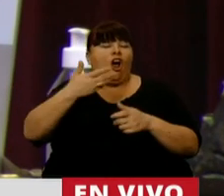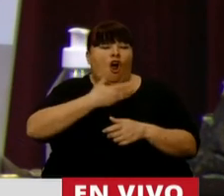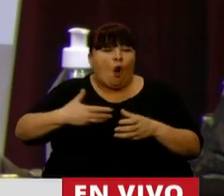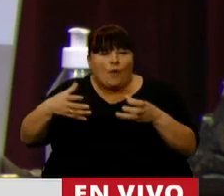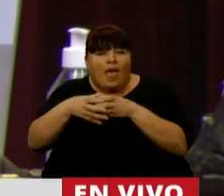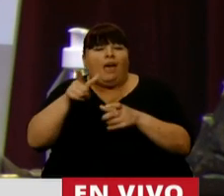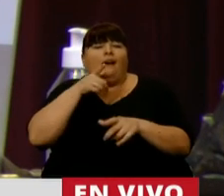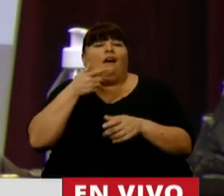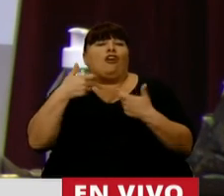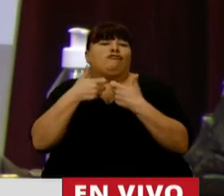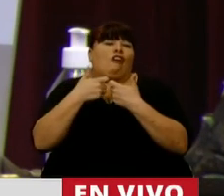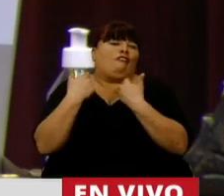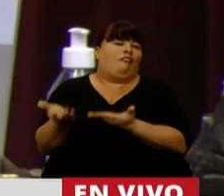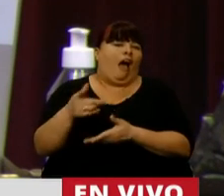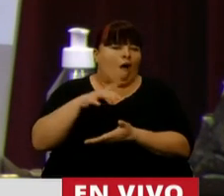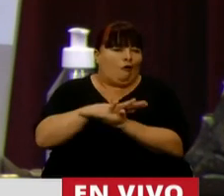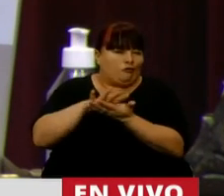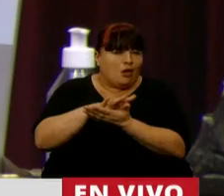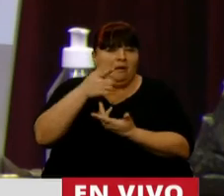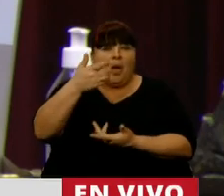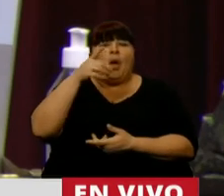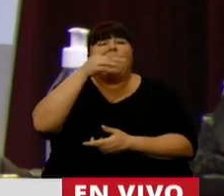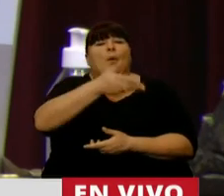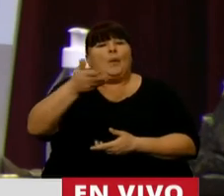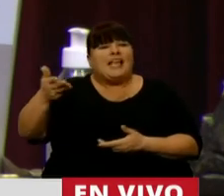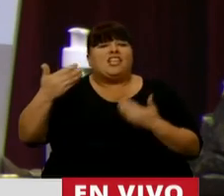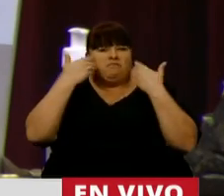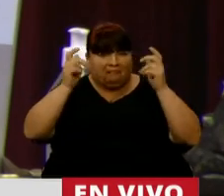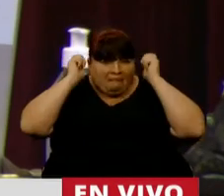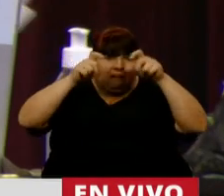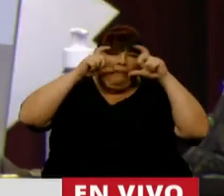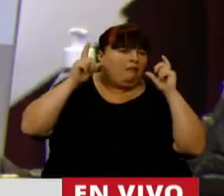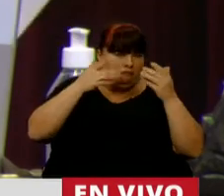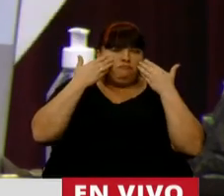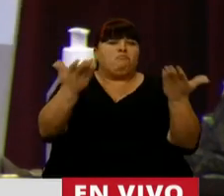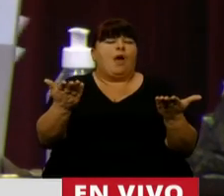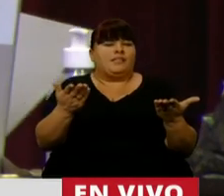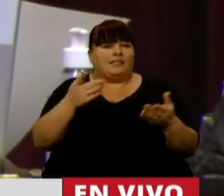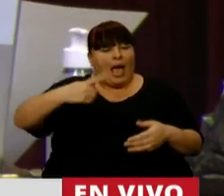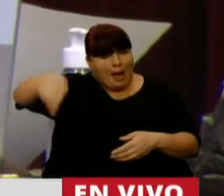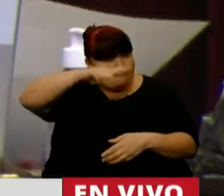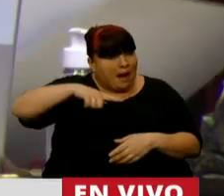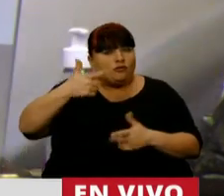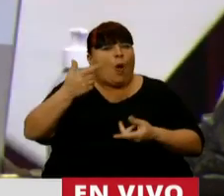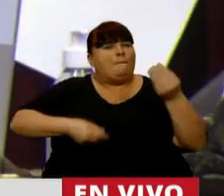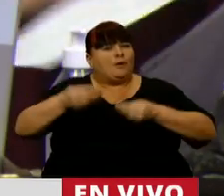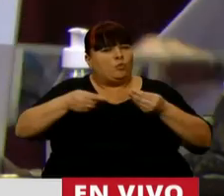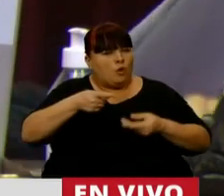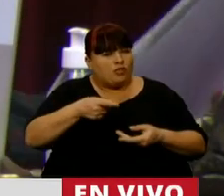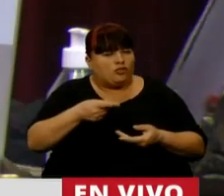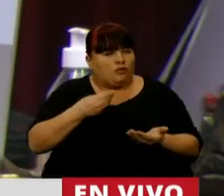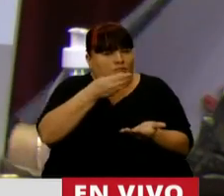de estas situaciones. Estos vecinos, como verán, dan la cara, no están encapuchados. Para ellos no hay presupuesto.